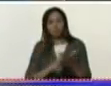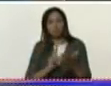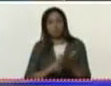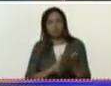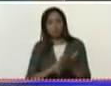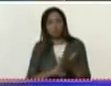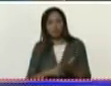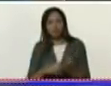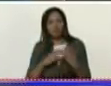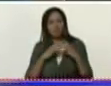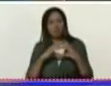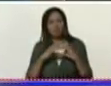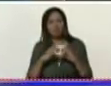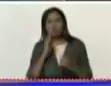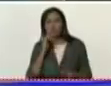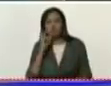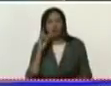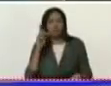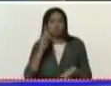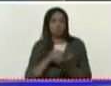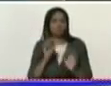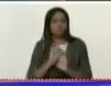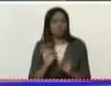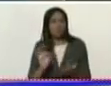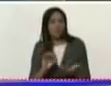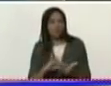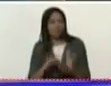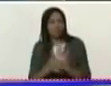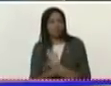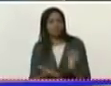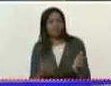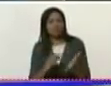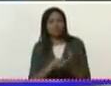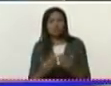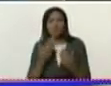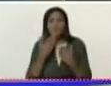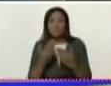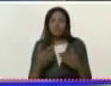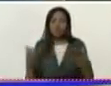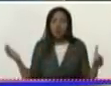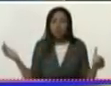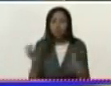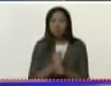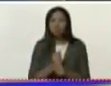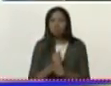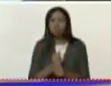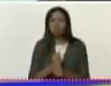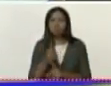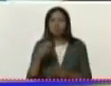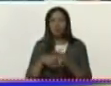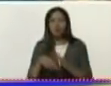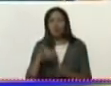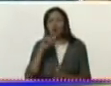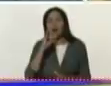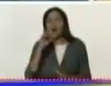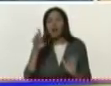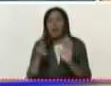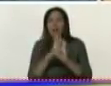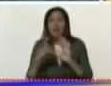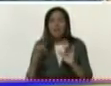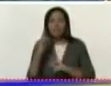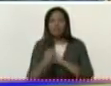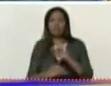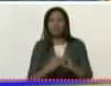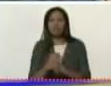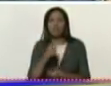de verdad de corazón, no estuvo involucrado, yo pido que se capture bajo las leyes internacionales